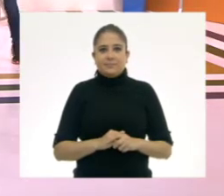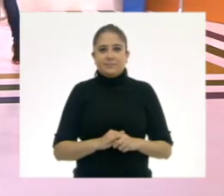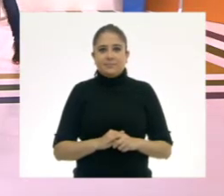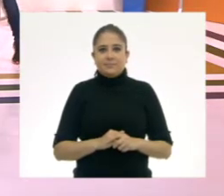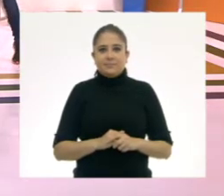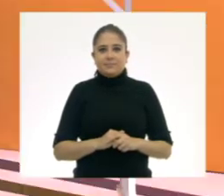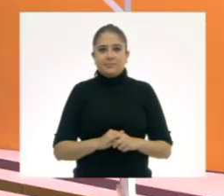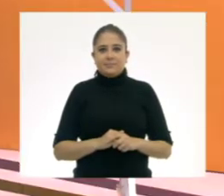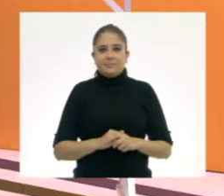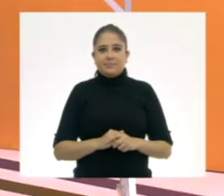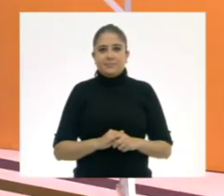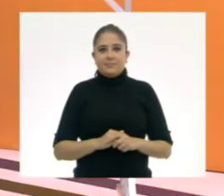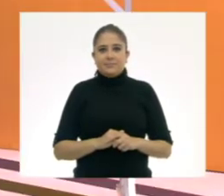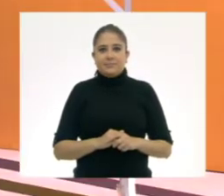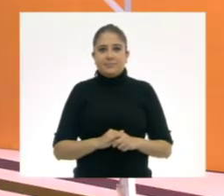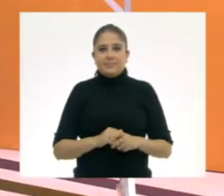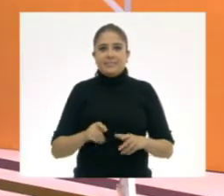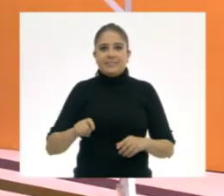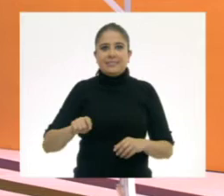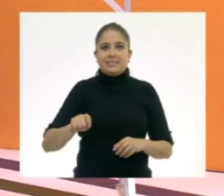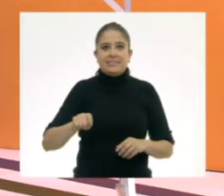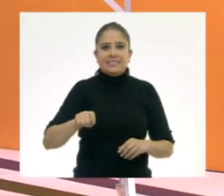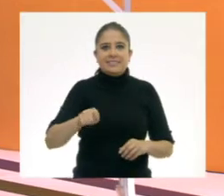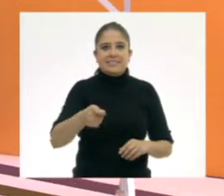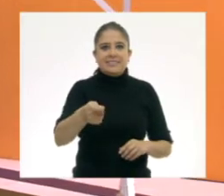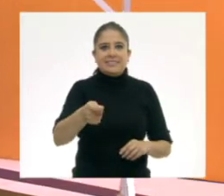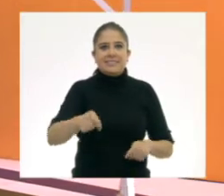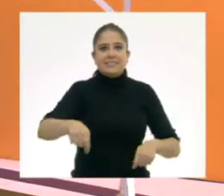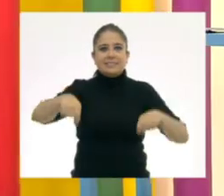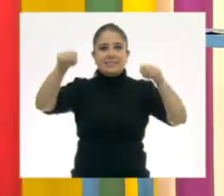Lento. Y...